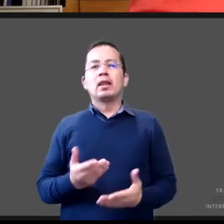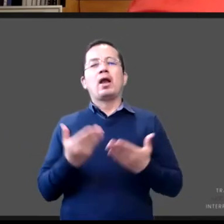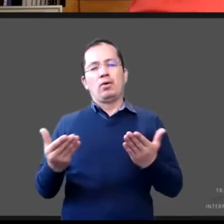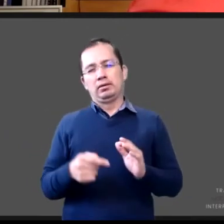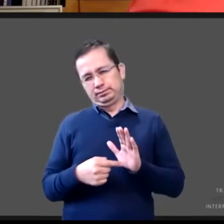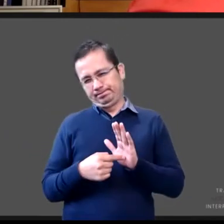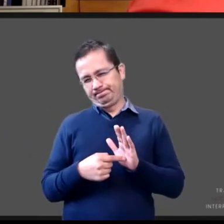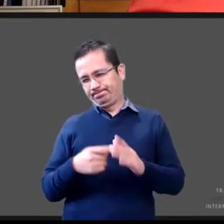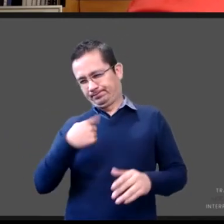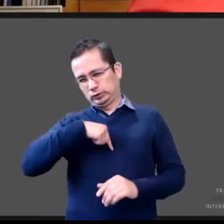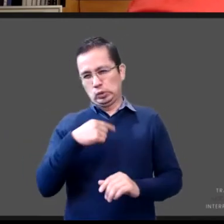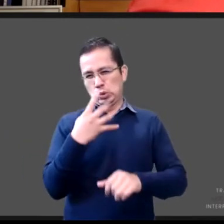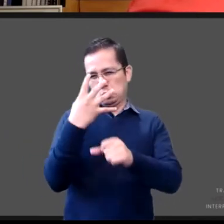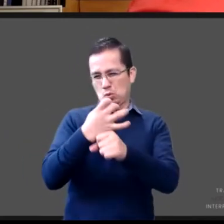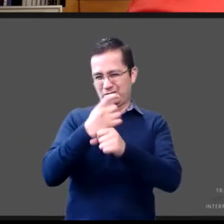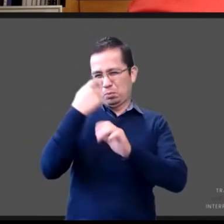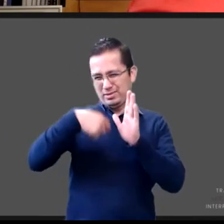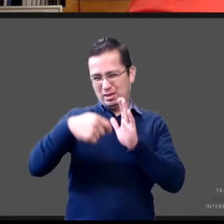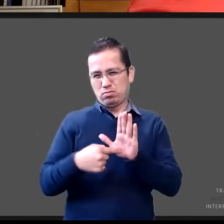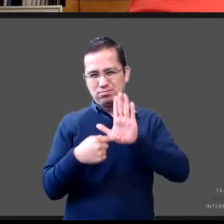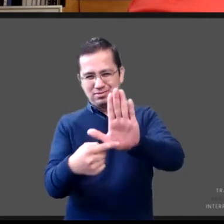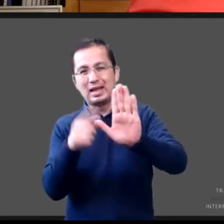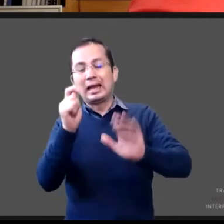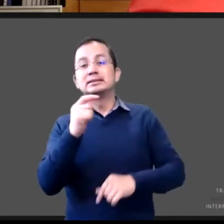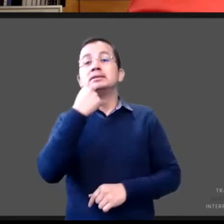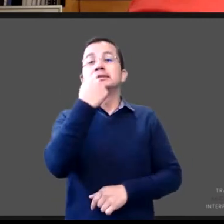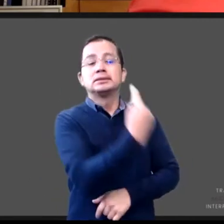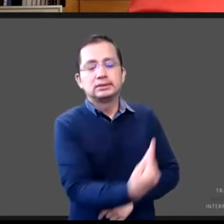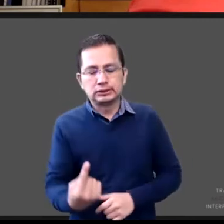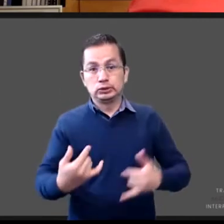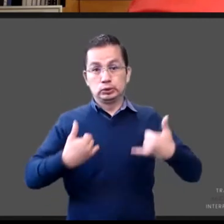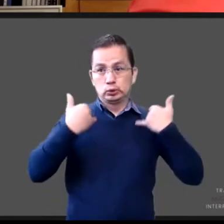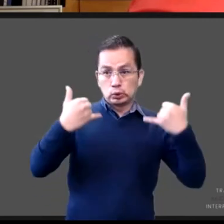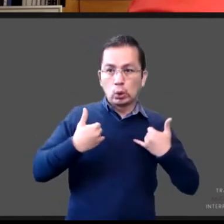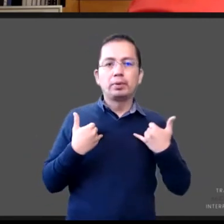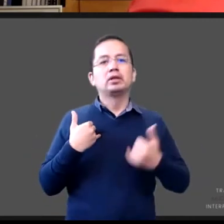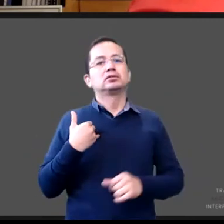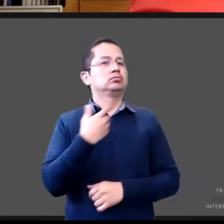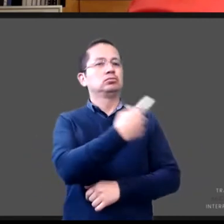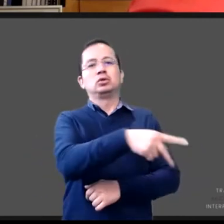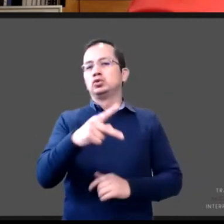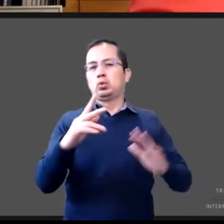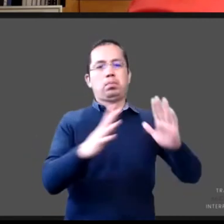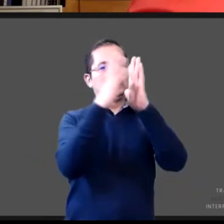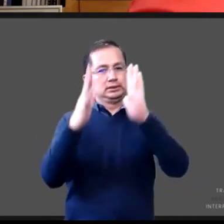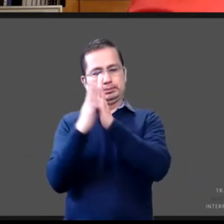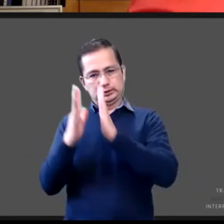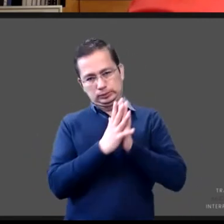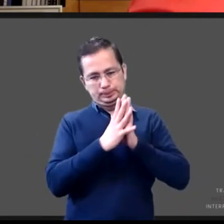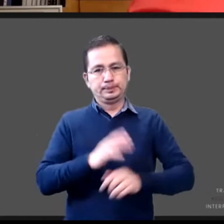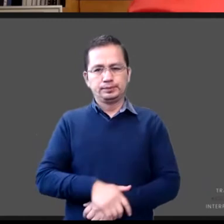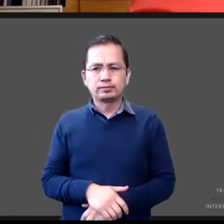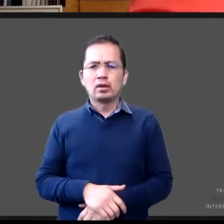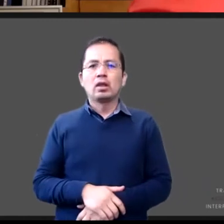participación de niños, niñas y adolescentes. Y quisiera comentar que además de los conversatorios que tuvimos